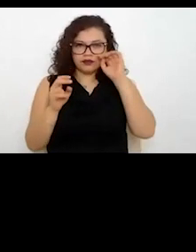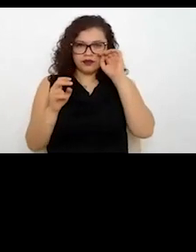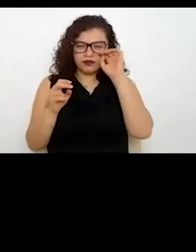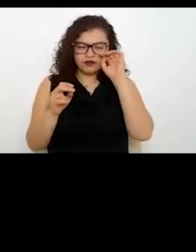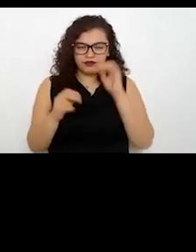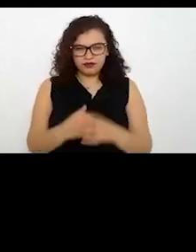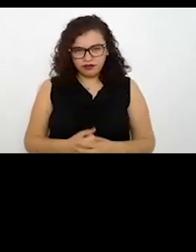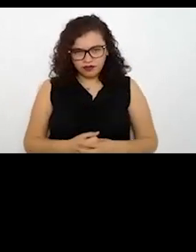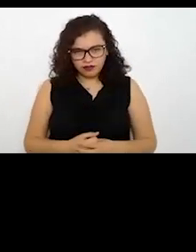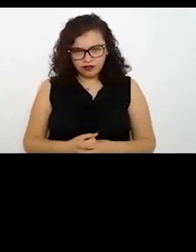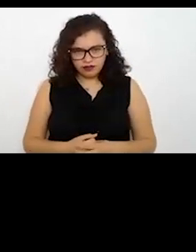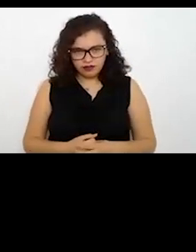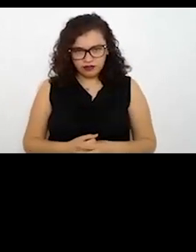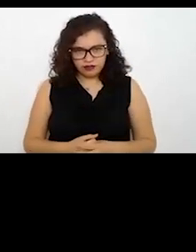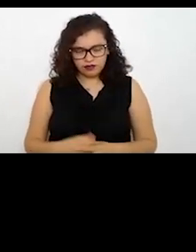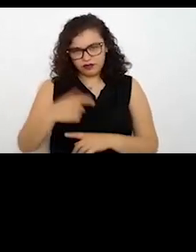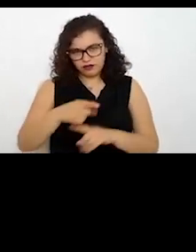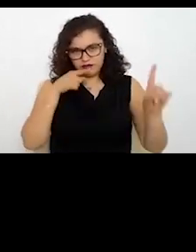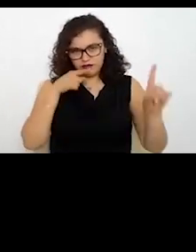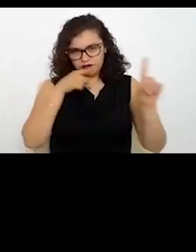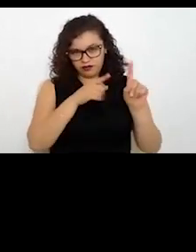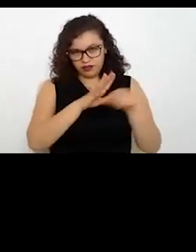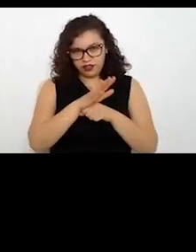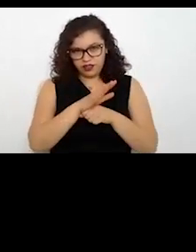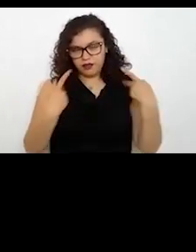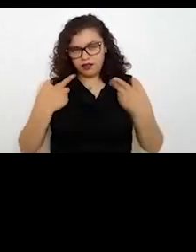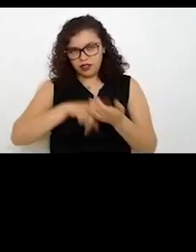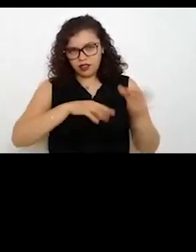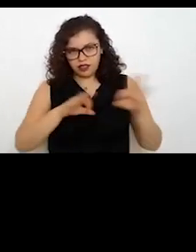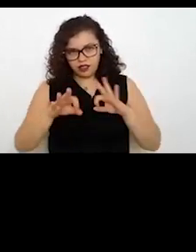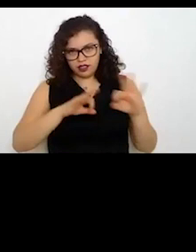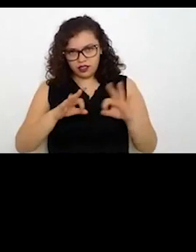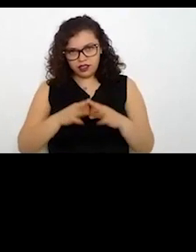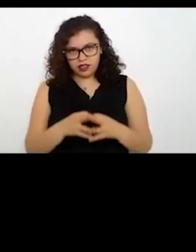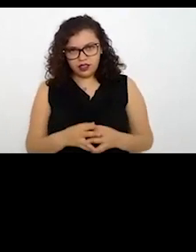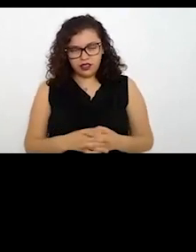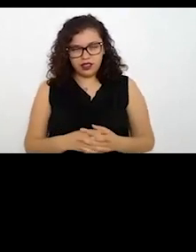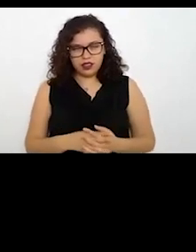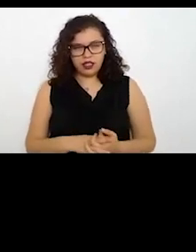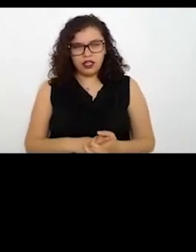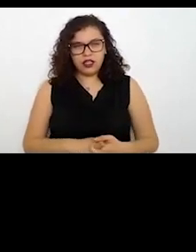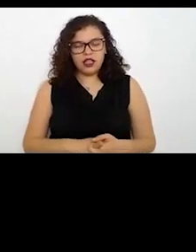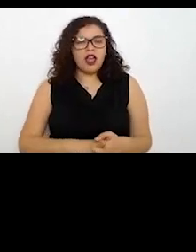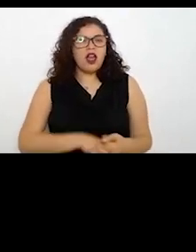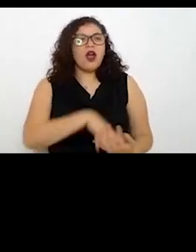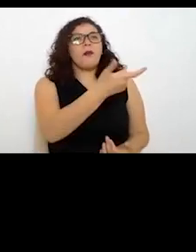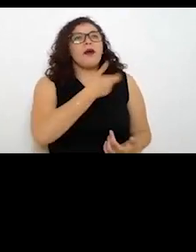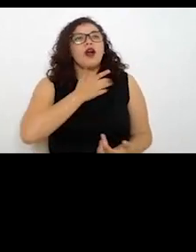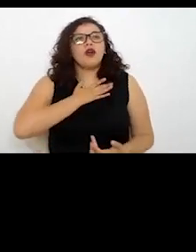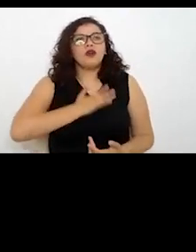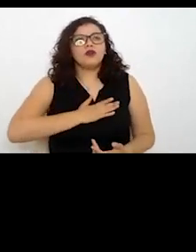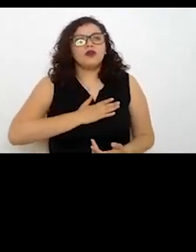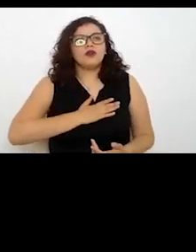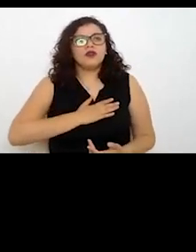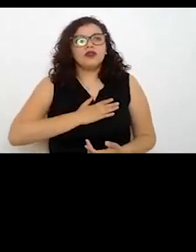y su fin es que el trabajador perciba al menos una retribución justa por su